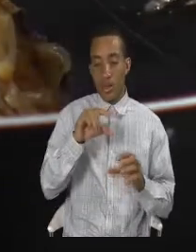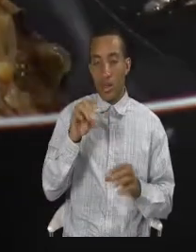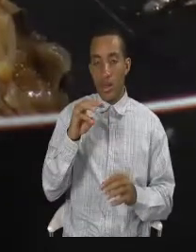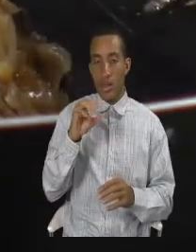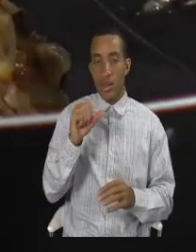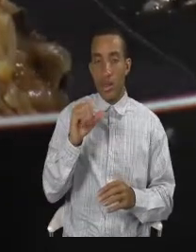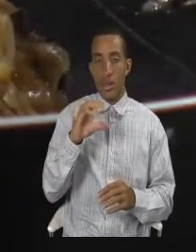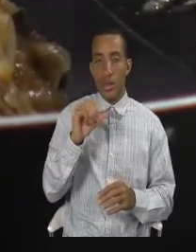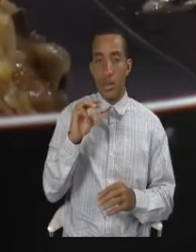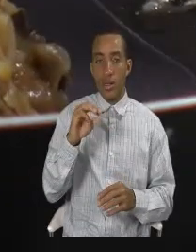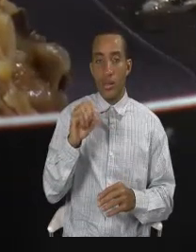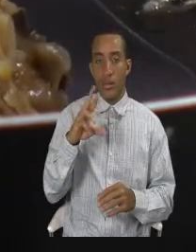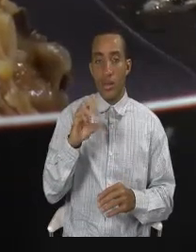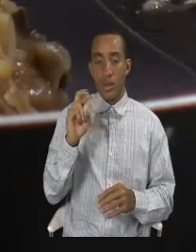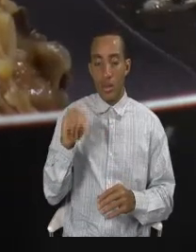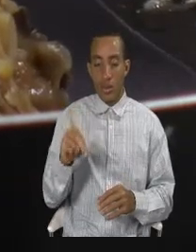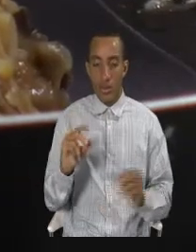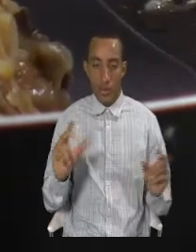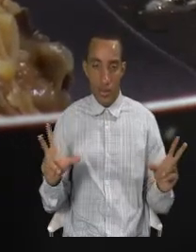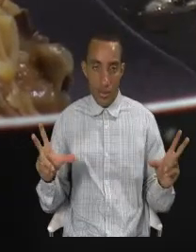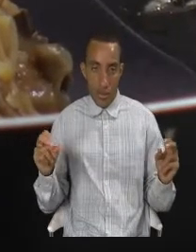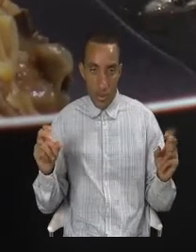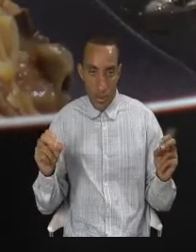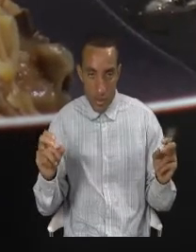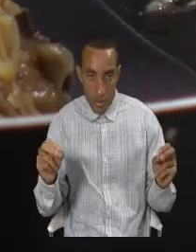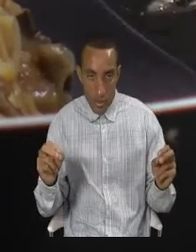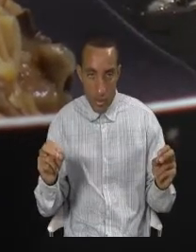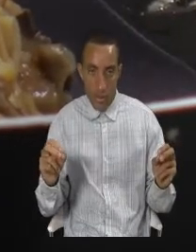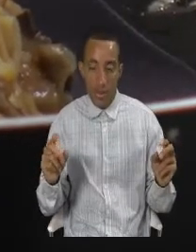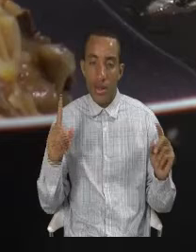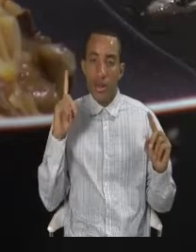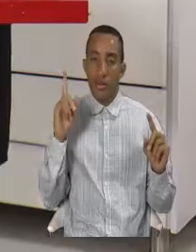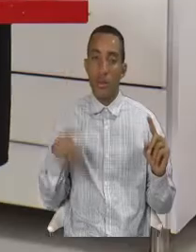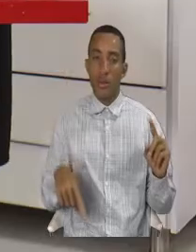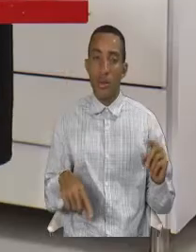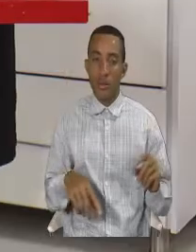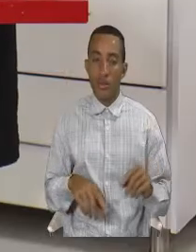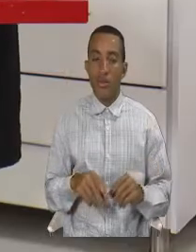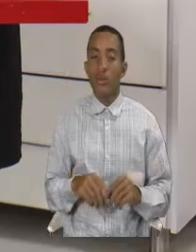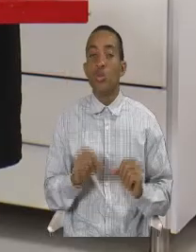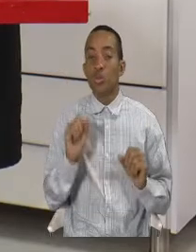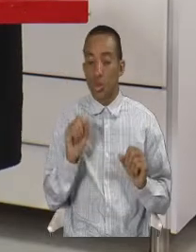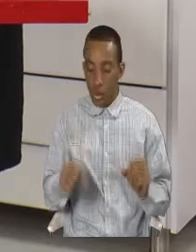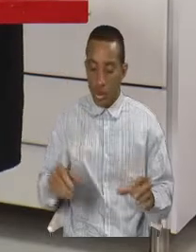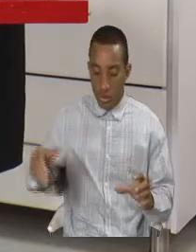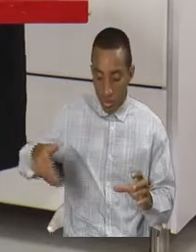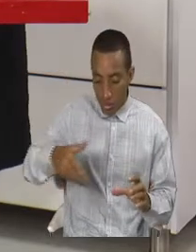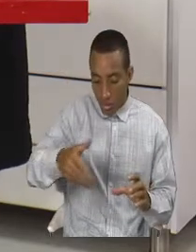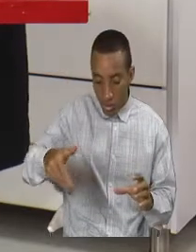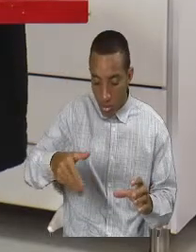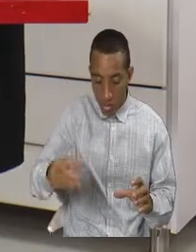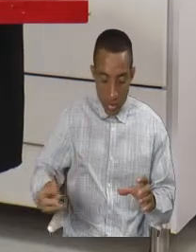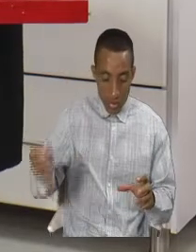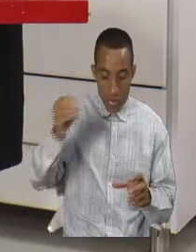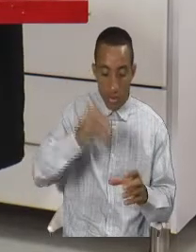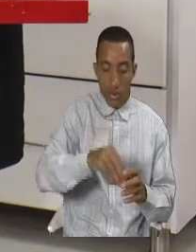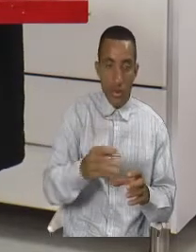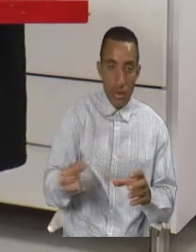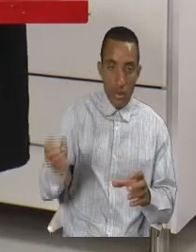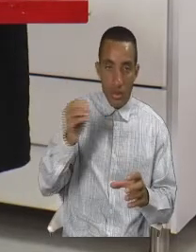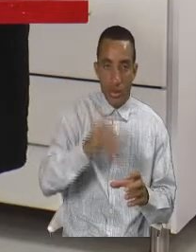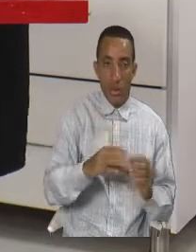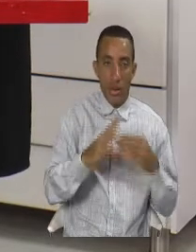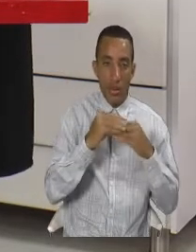calamares, langostinos. Hacer una crema bien rica de mariscos y rellenarlo. ¿Cuál es la idea de